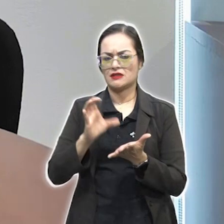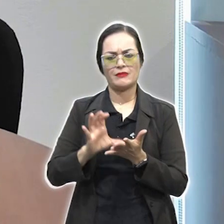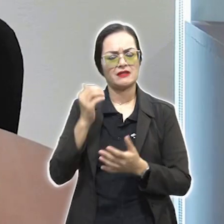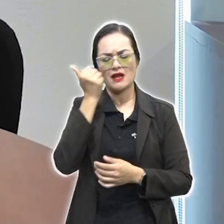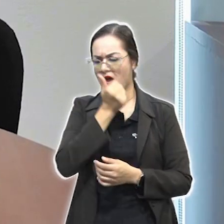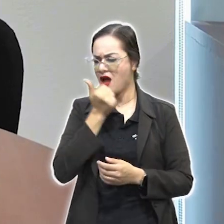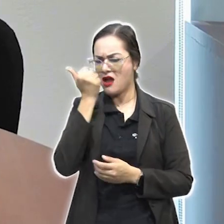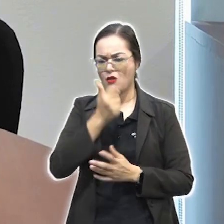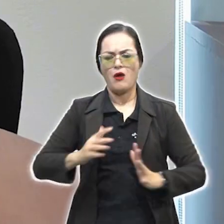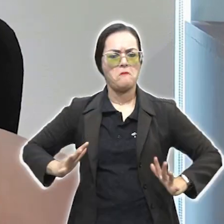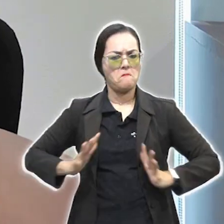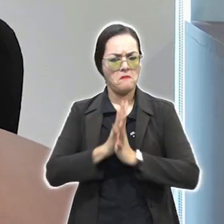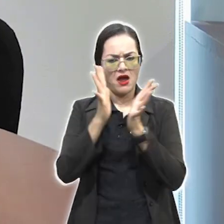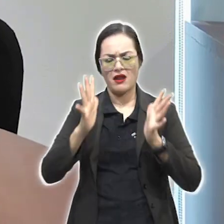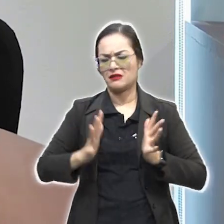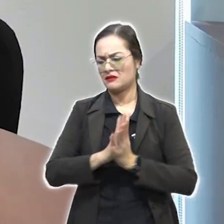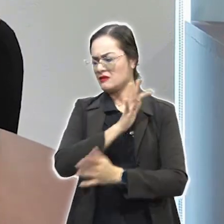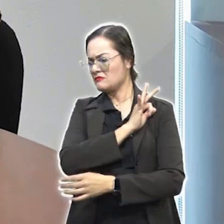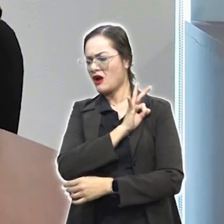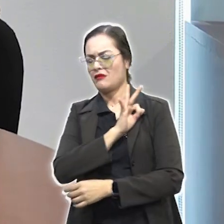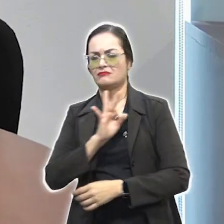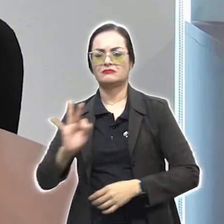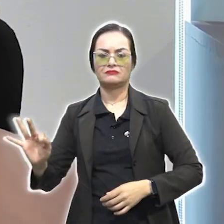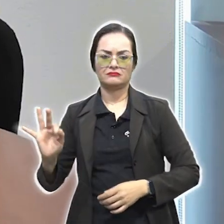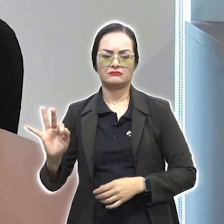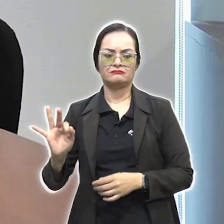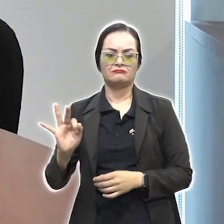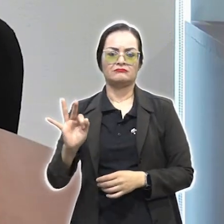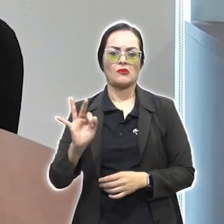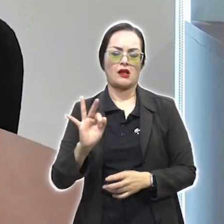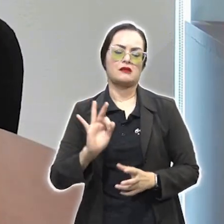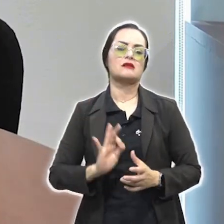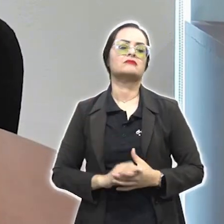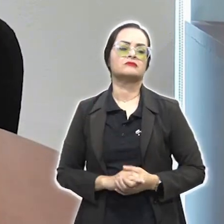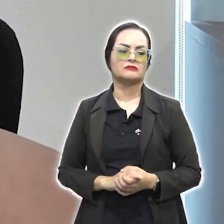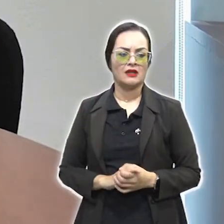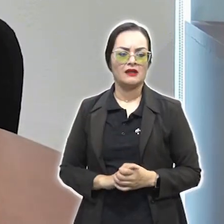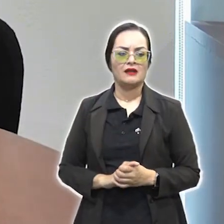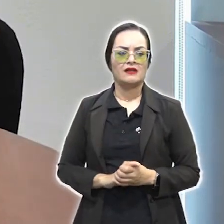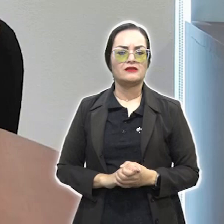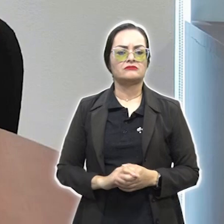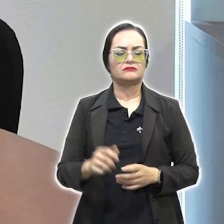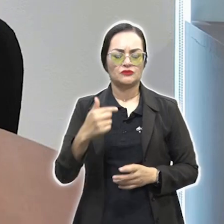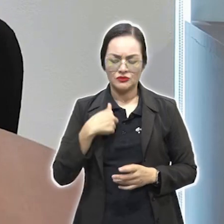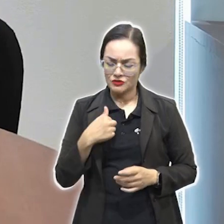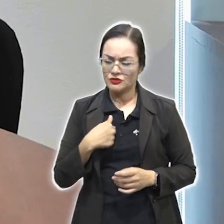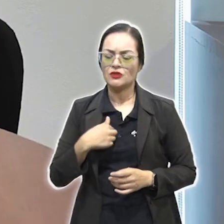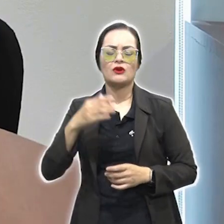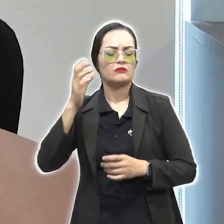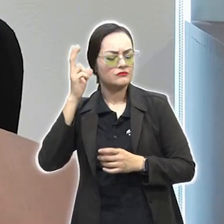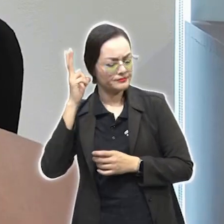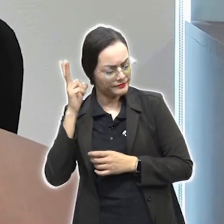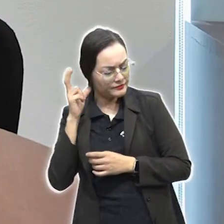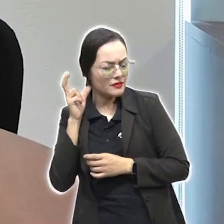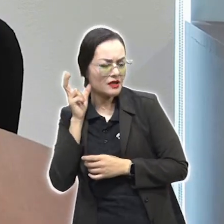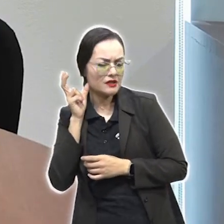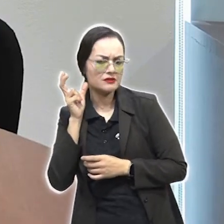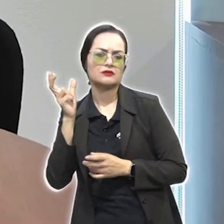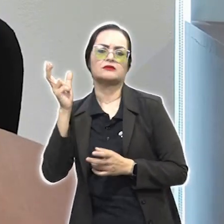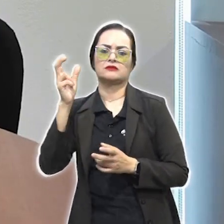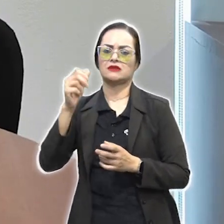siempre abiertamente en sus ideas, necesidades y nosotros, yo estoy para